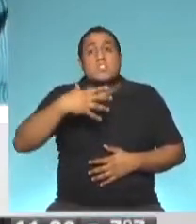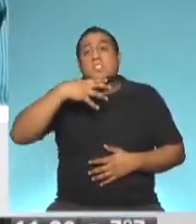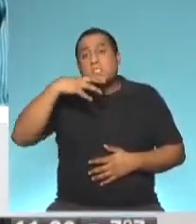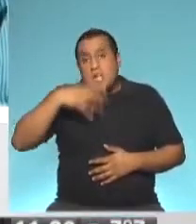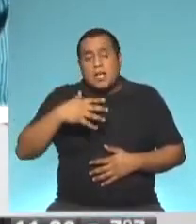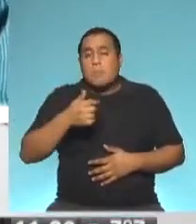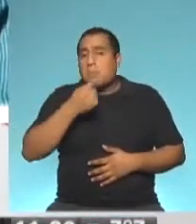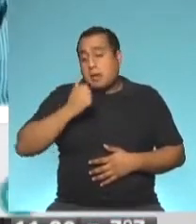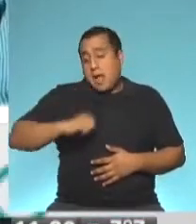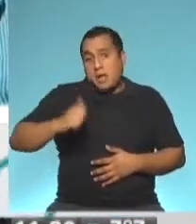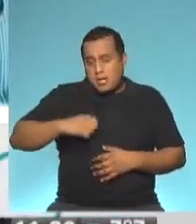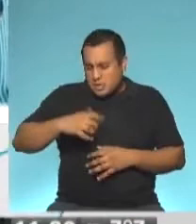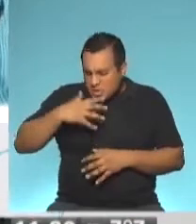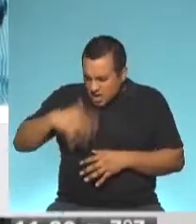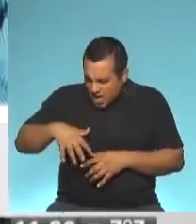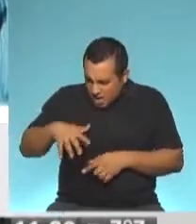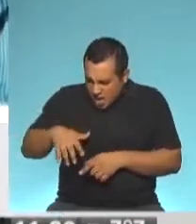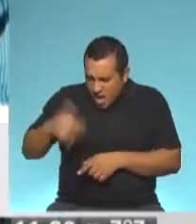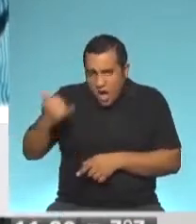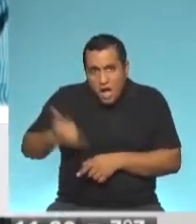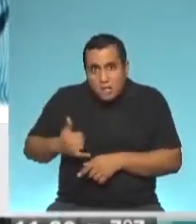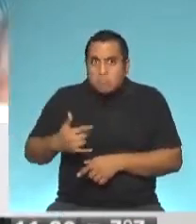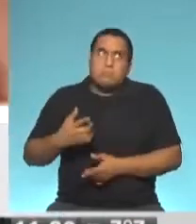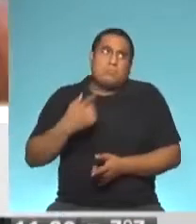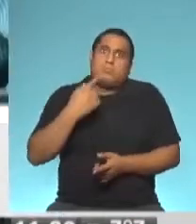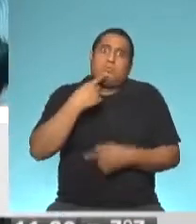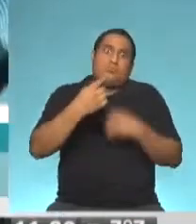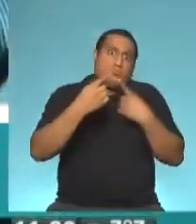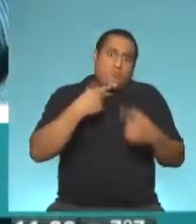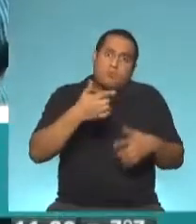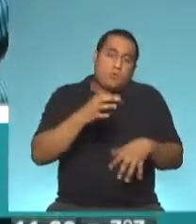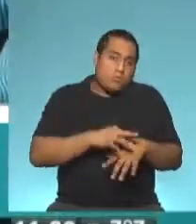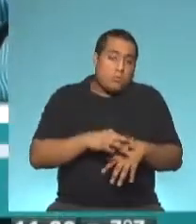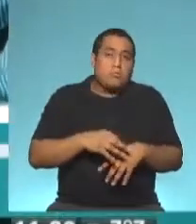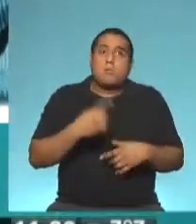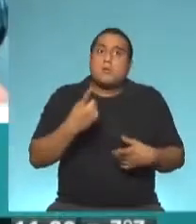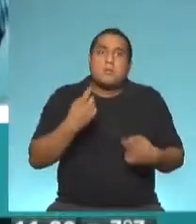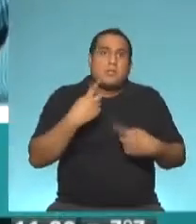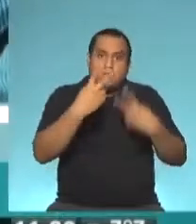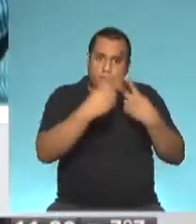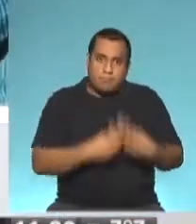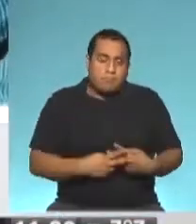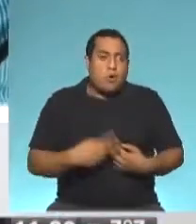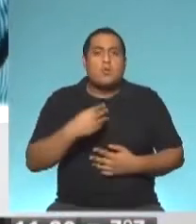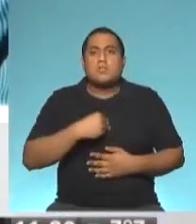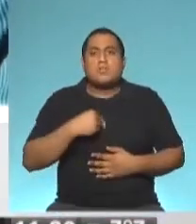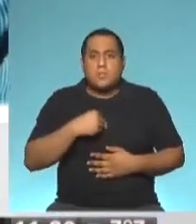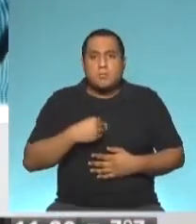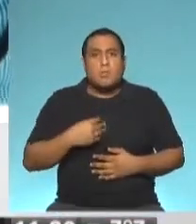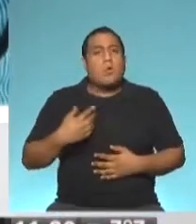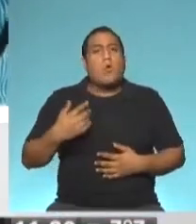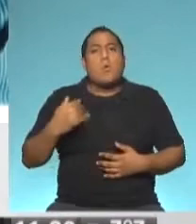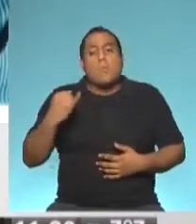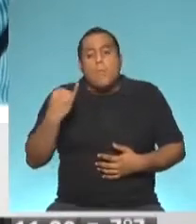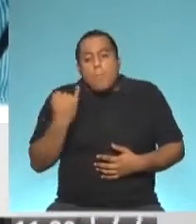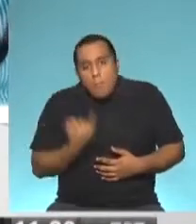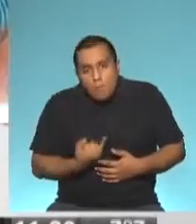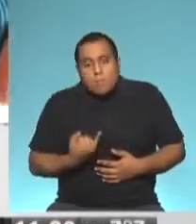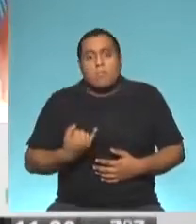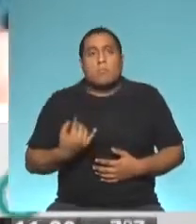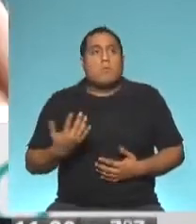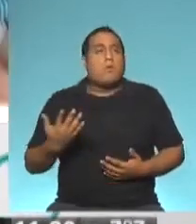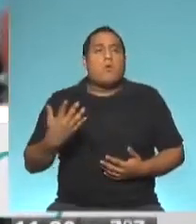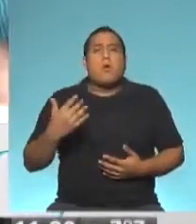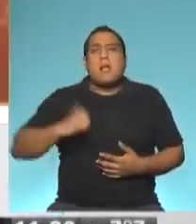materia fecal amerita una consulta y tal vez requiere un estudio. Síntomas como pérdida de peso, diarrea y